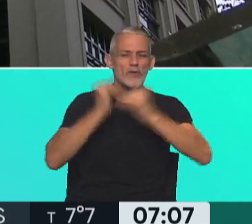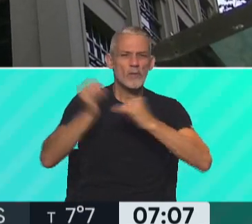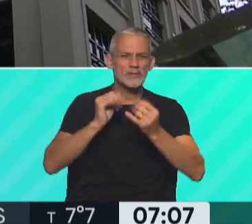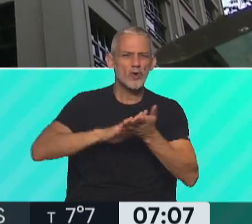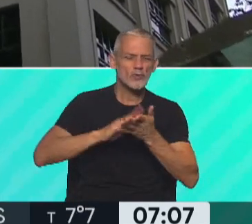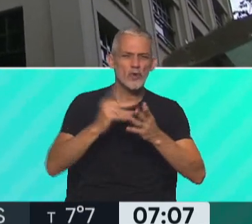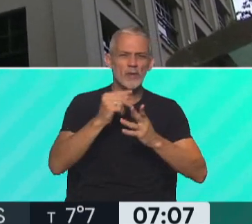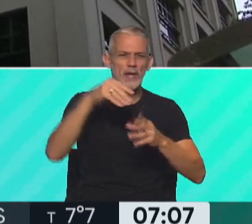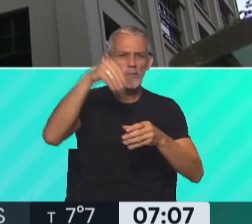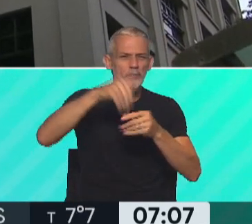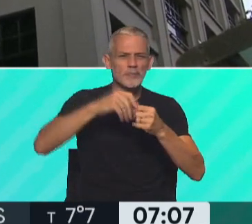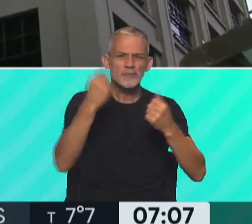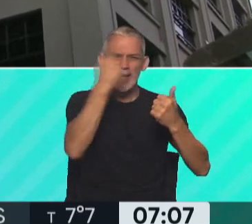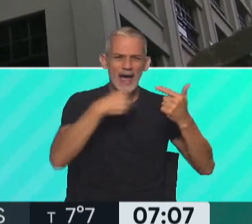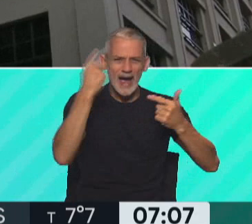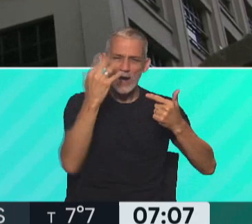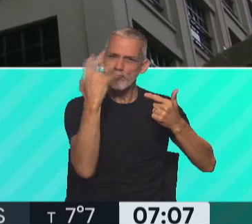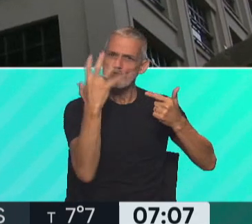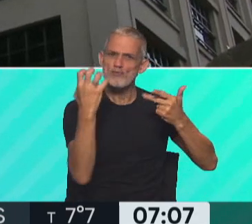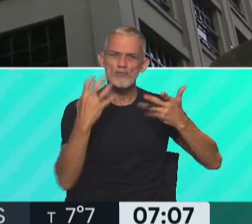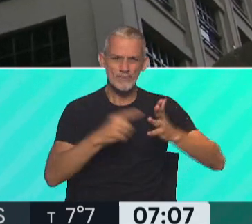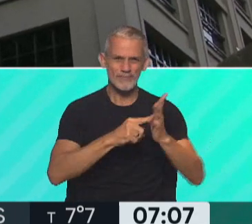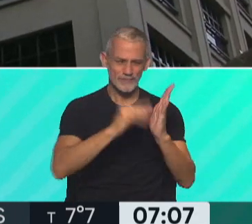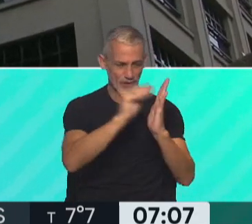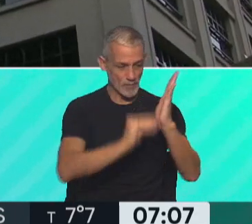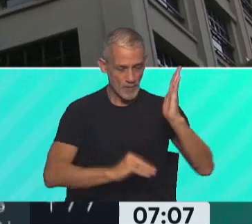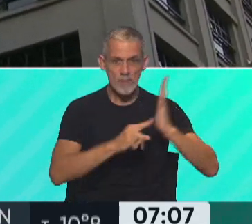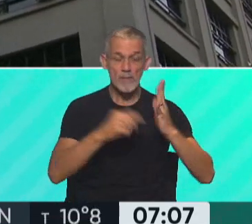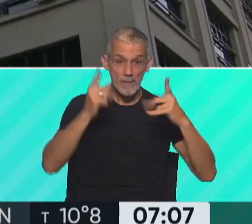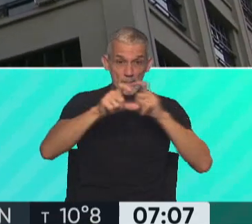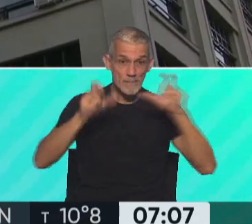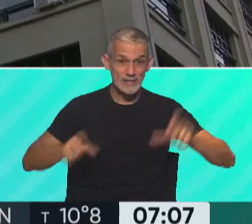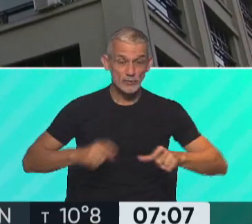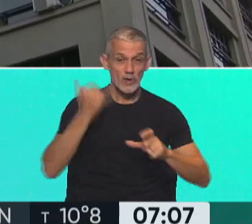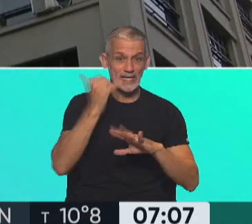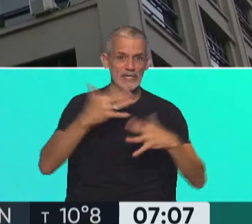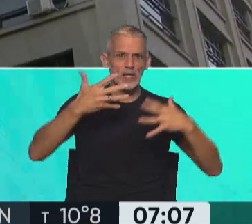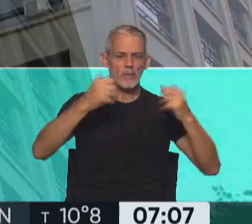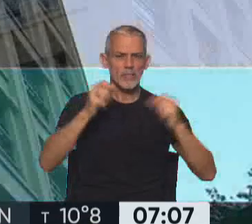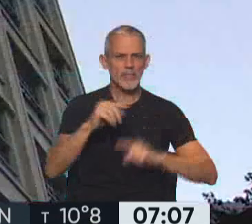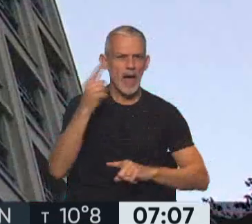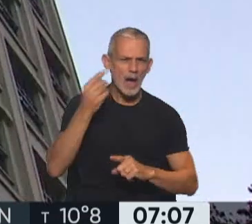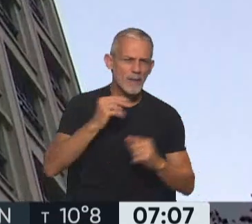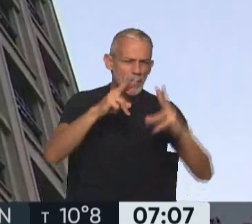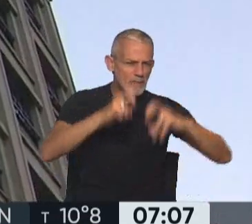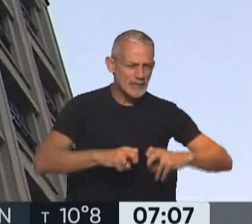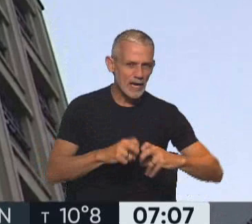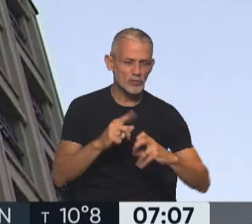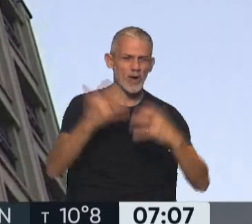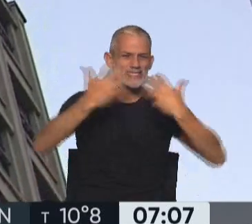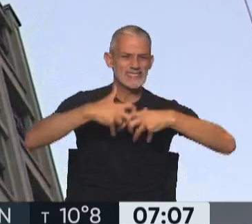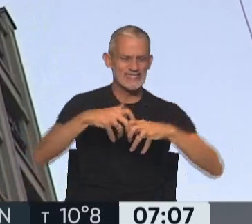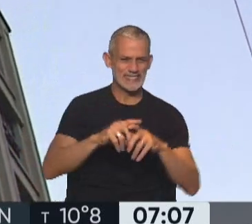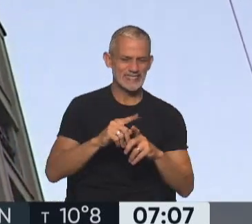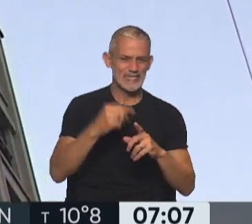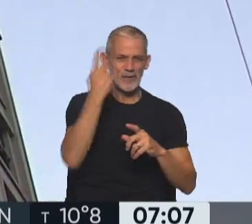biométricos, de este fichaje de las identidades de las personas que habían sido, por supuesto, investigadas con este sistema de